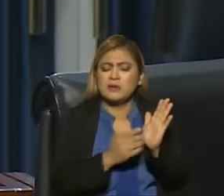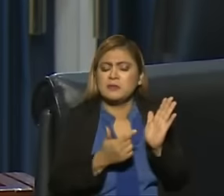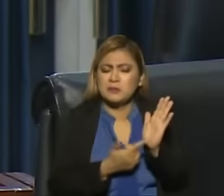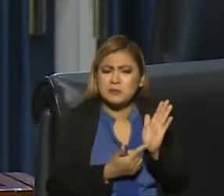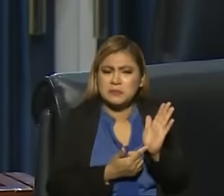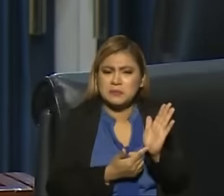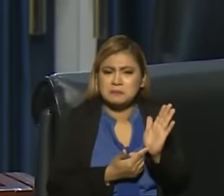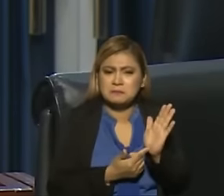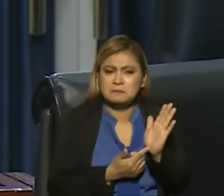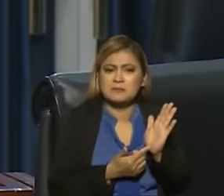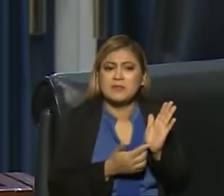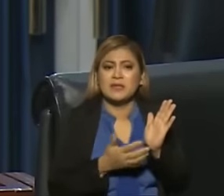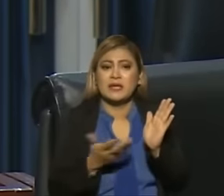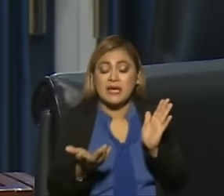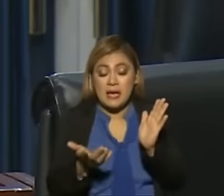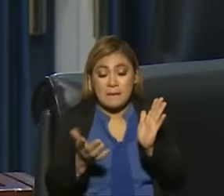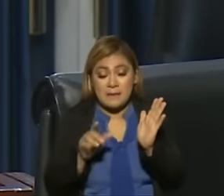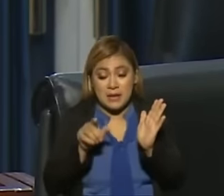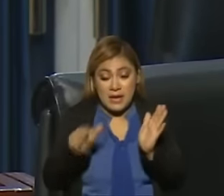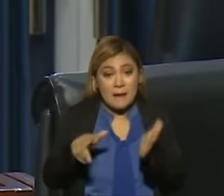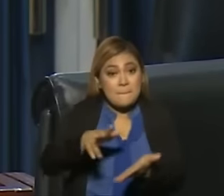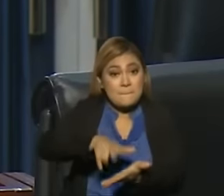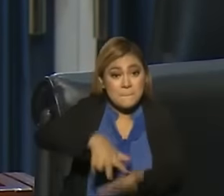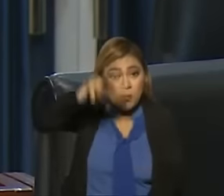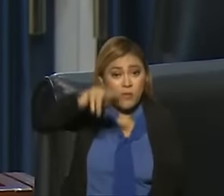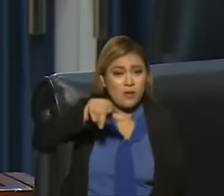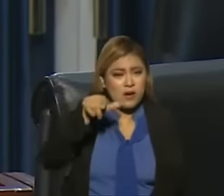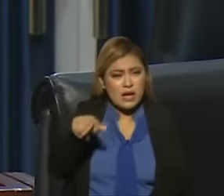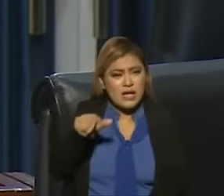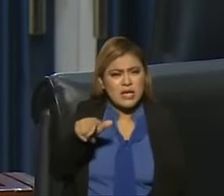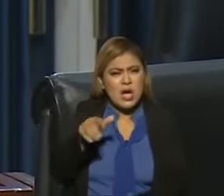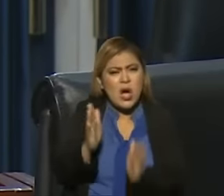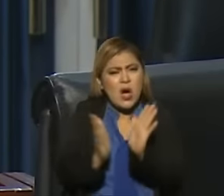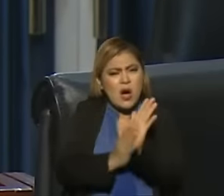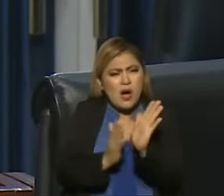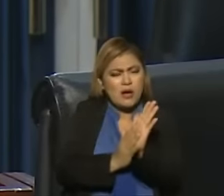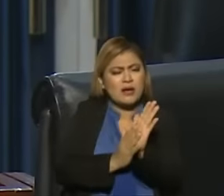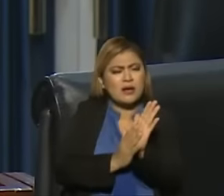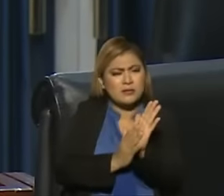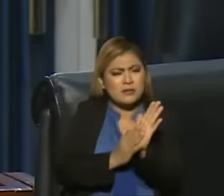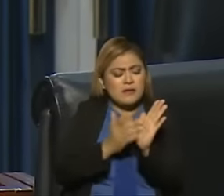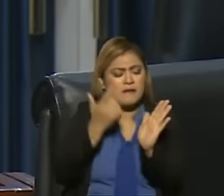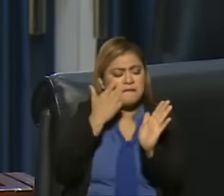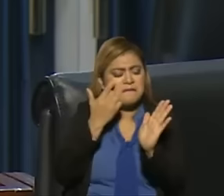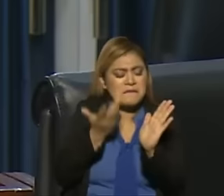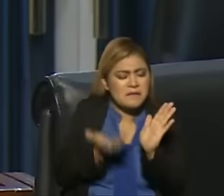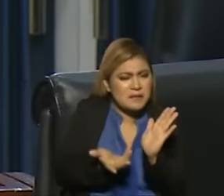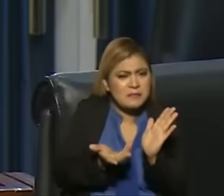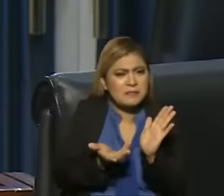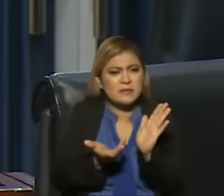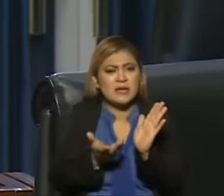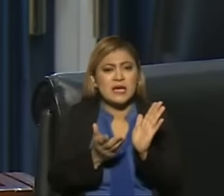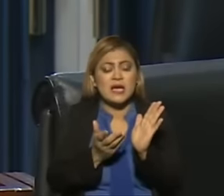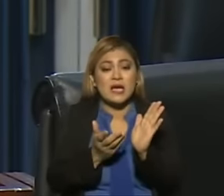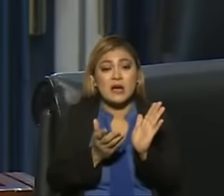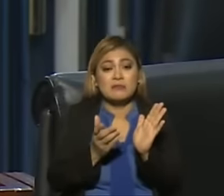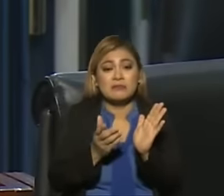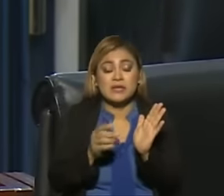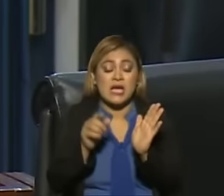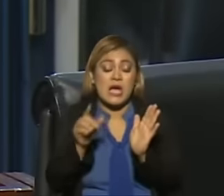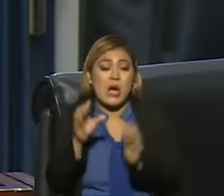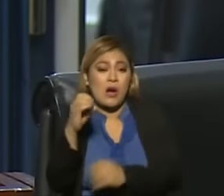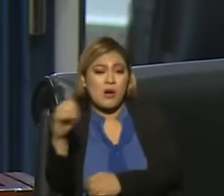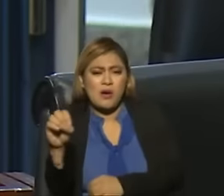que cuando se apruebe este contrato se establecerá que la concesionaria, sus afiliadas o